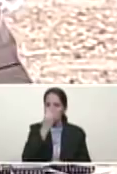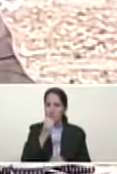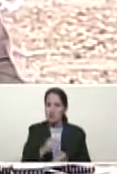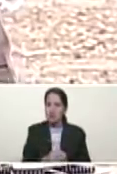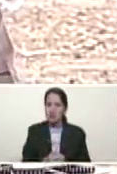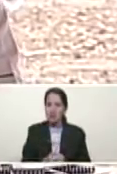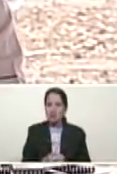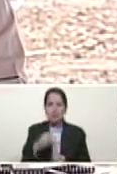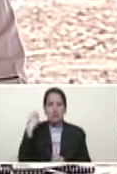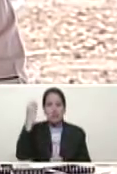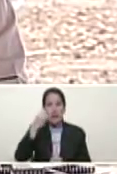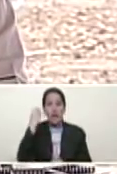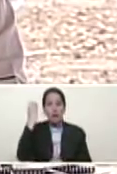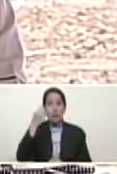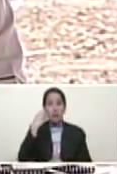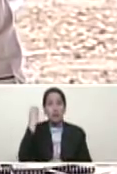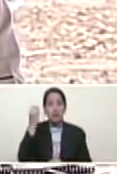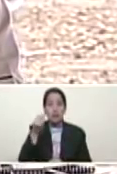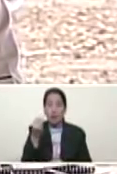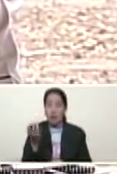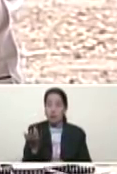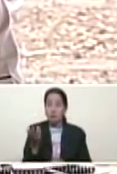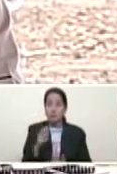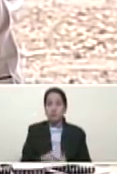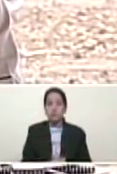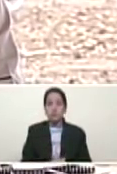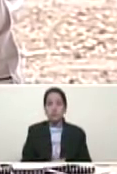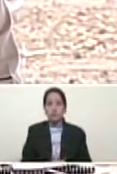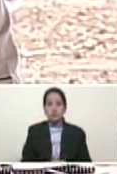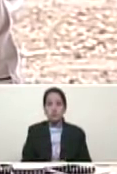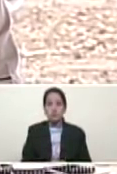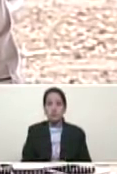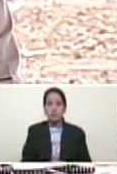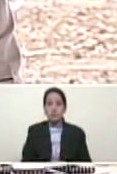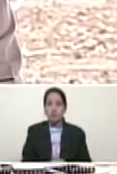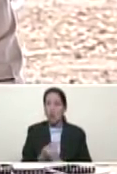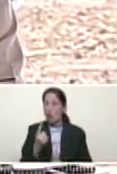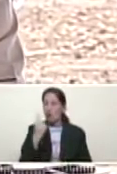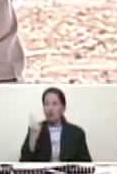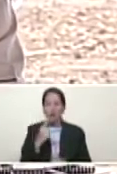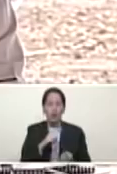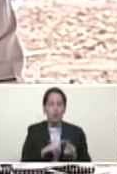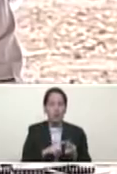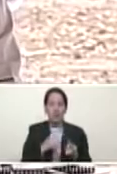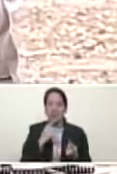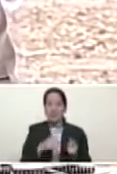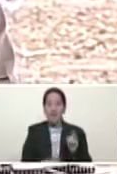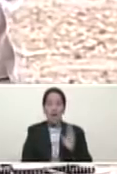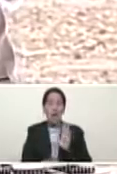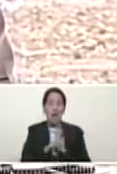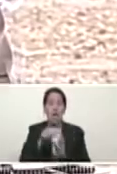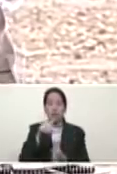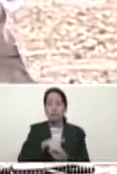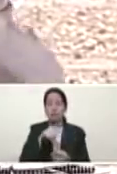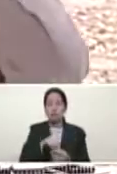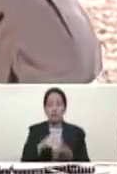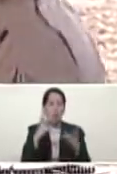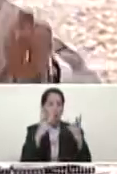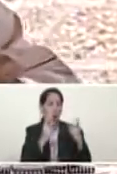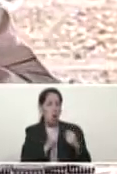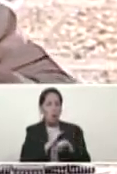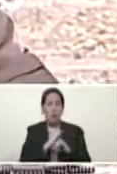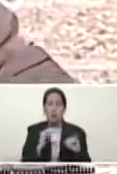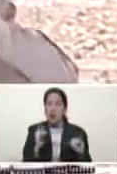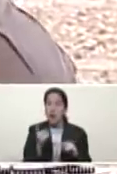Hay que pensar todo esto. La legitimidad no solo es un número de votos que se saca, la legitimidad es